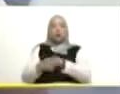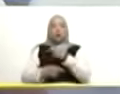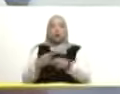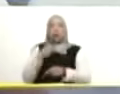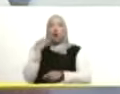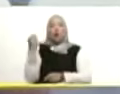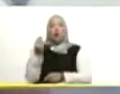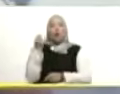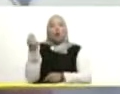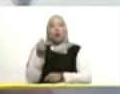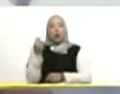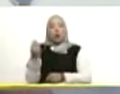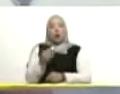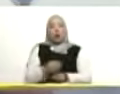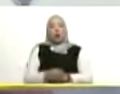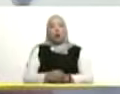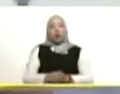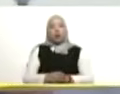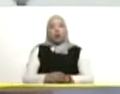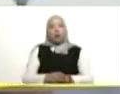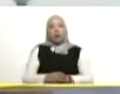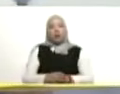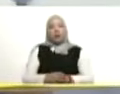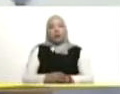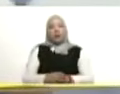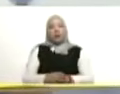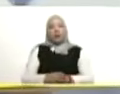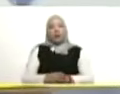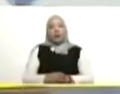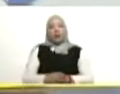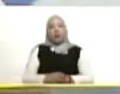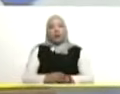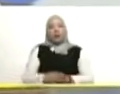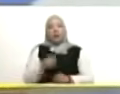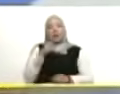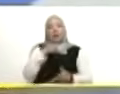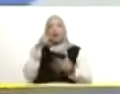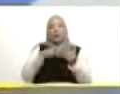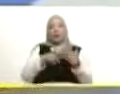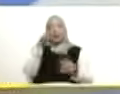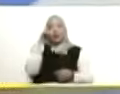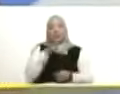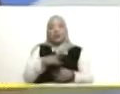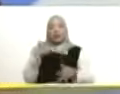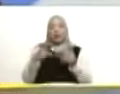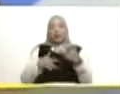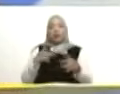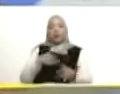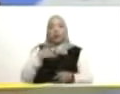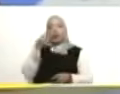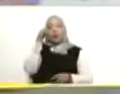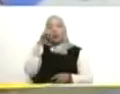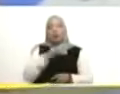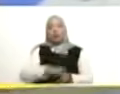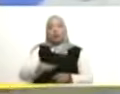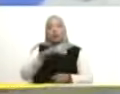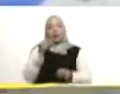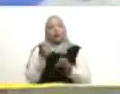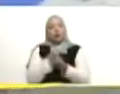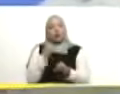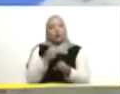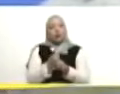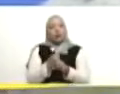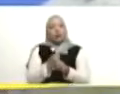joven, con un espíritu indomable y que va a seguir, por supuesto, haciendo posible todos esos sueños